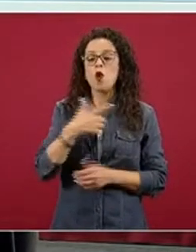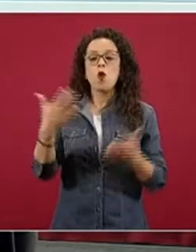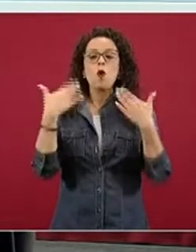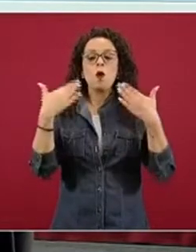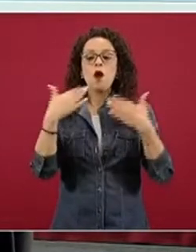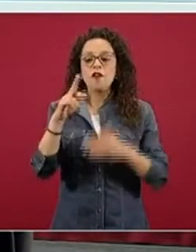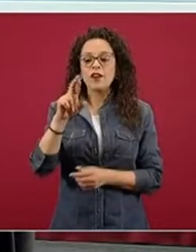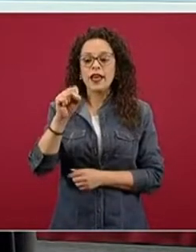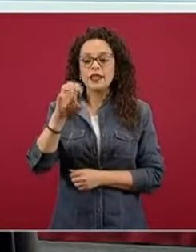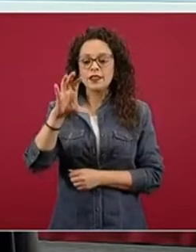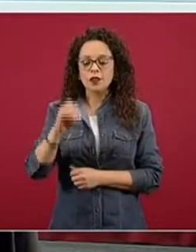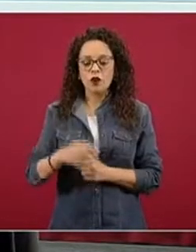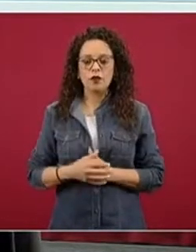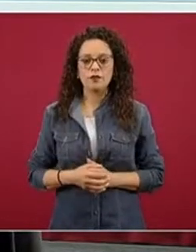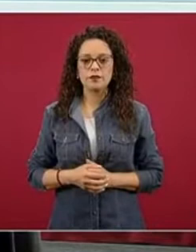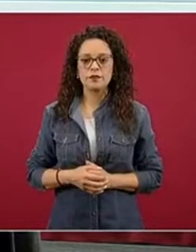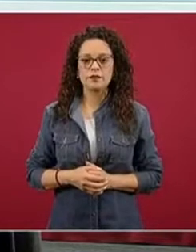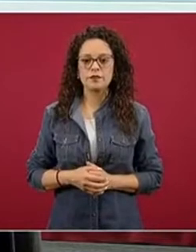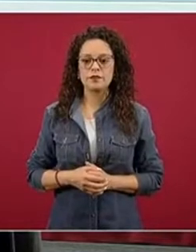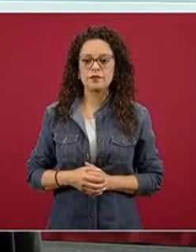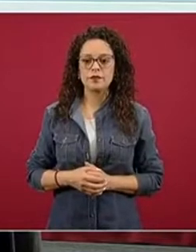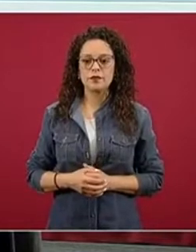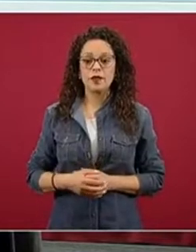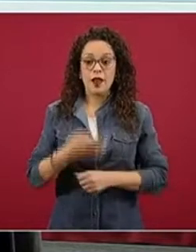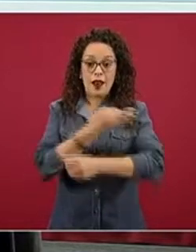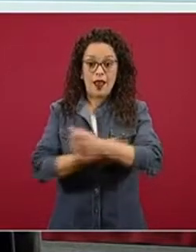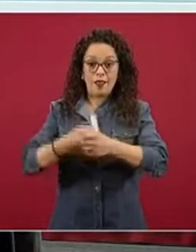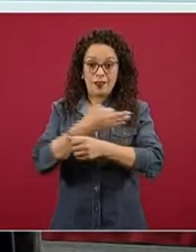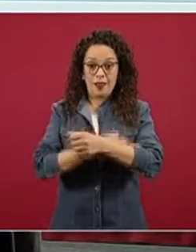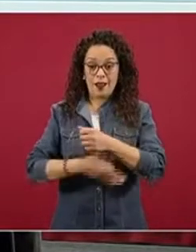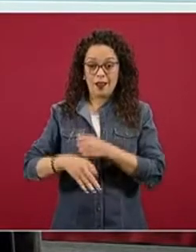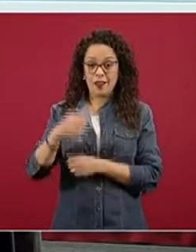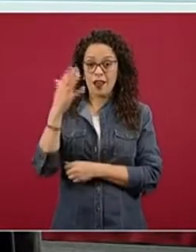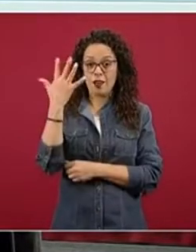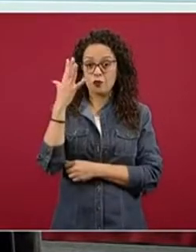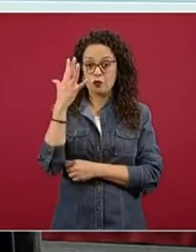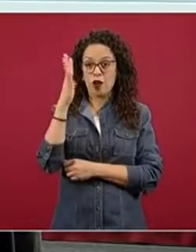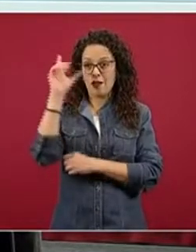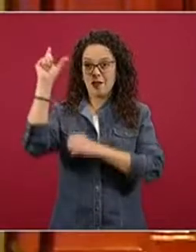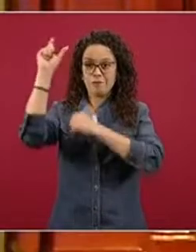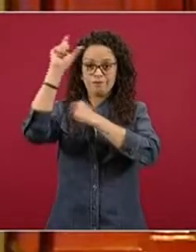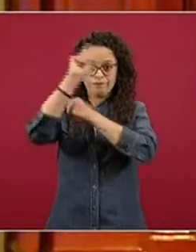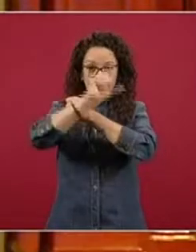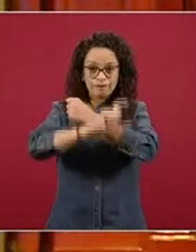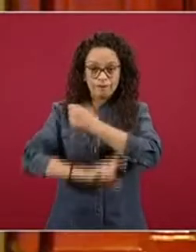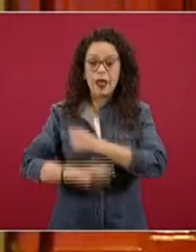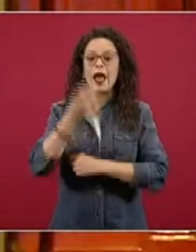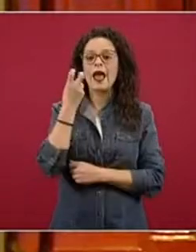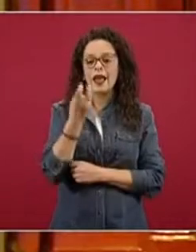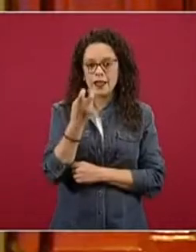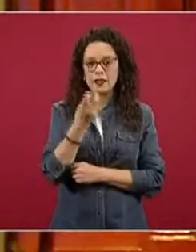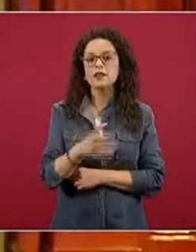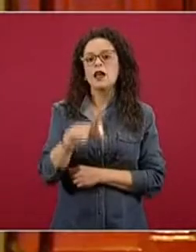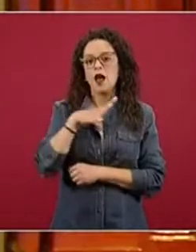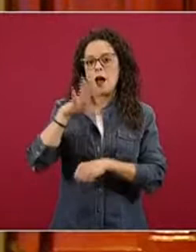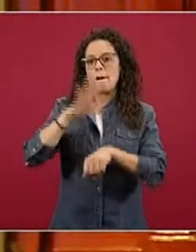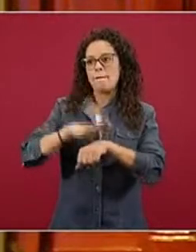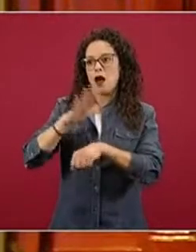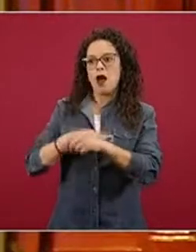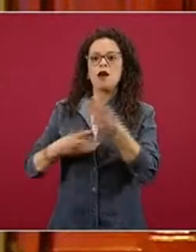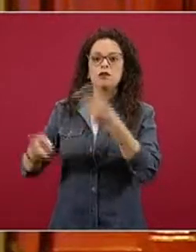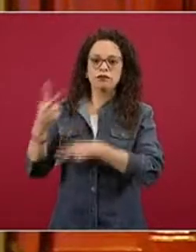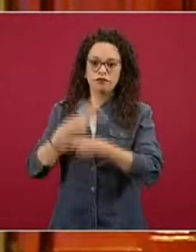al momento del atardecer, cuando baja el sol, es cuando el vector aparece en mayor cantidad. Muchas veces